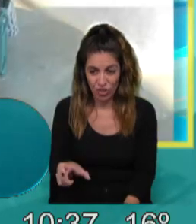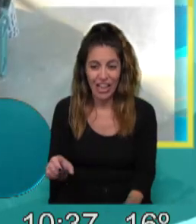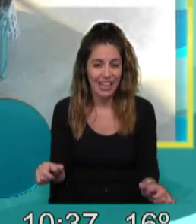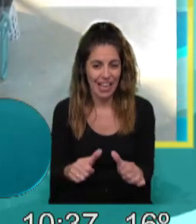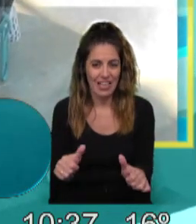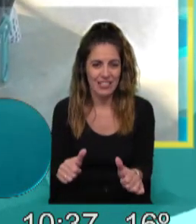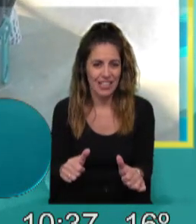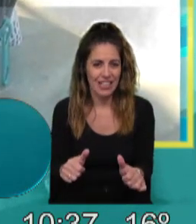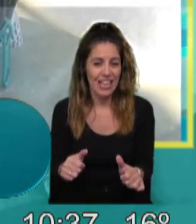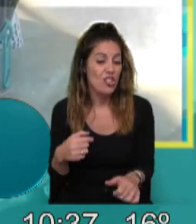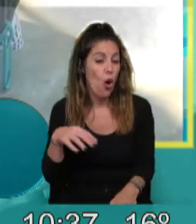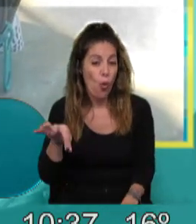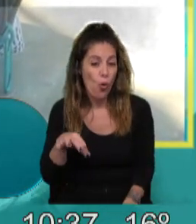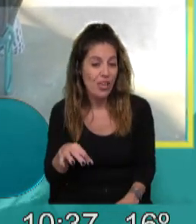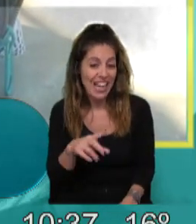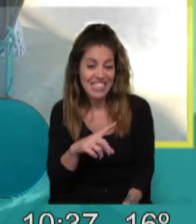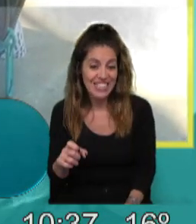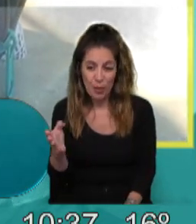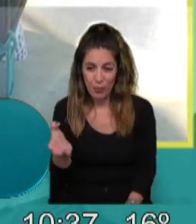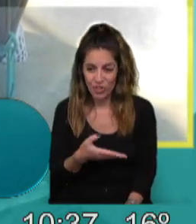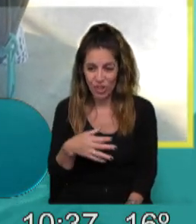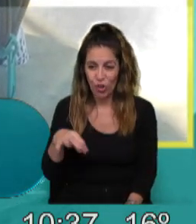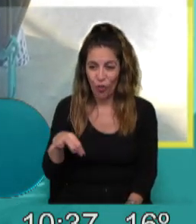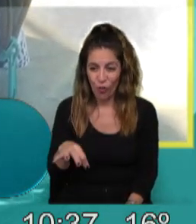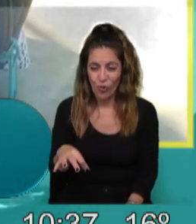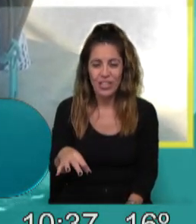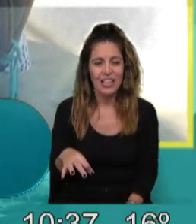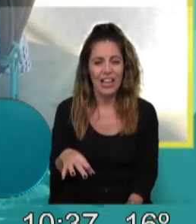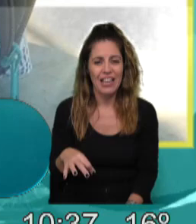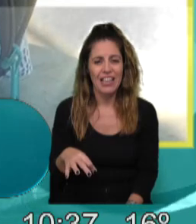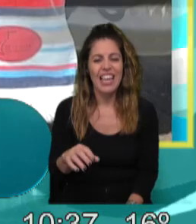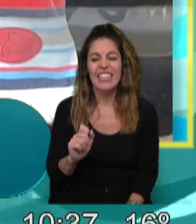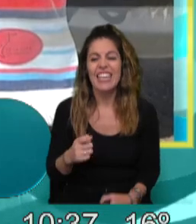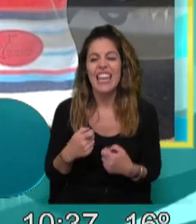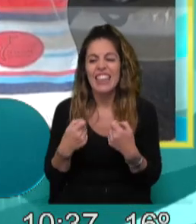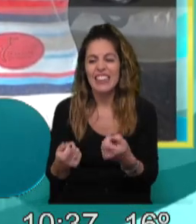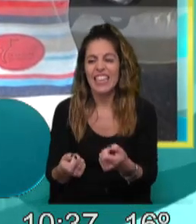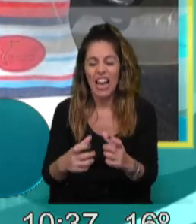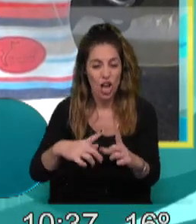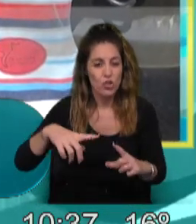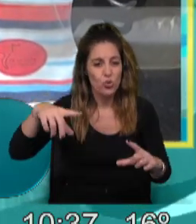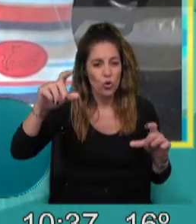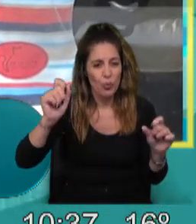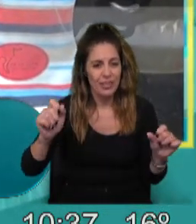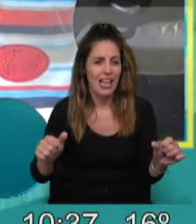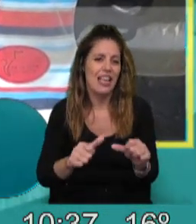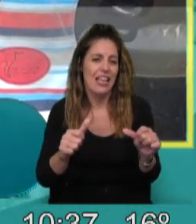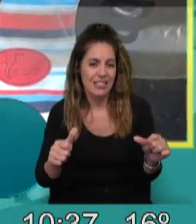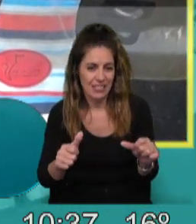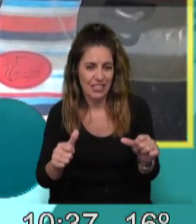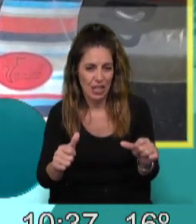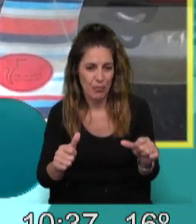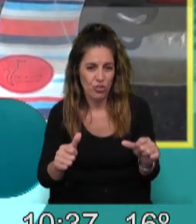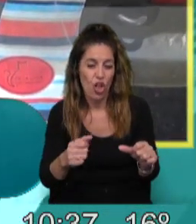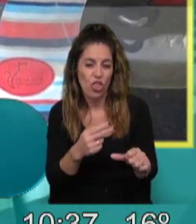Y es pieza, pero única, 100% única. Ahí el quien entrega su cometa, lo que hacemos es le hacemos dos o tres productos con su